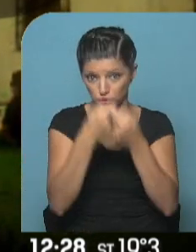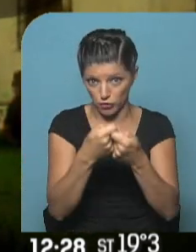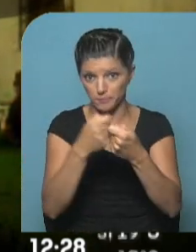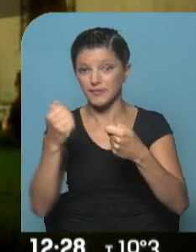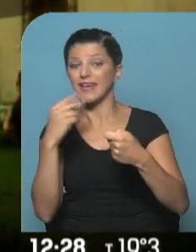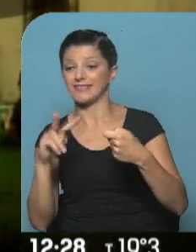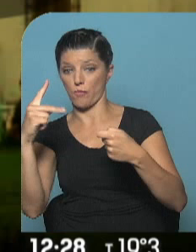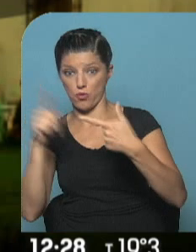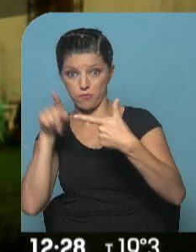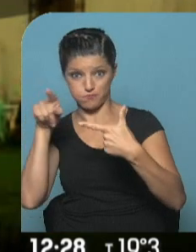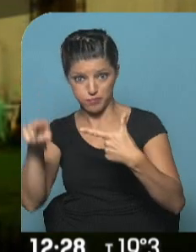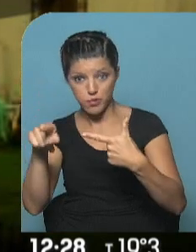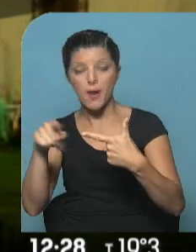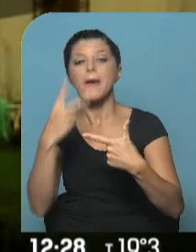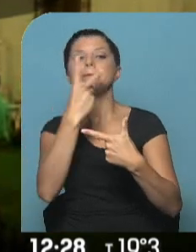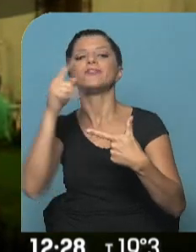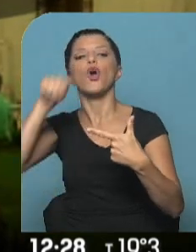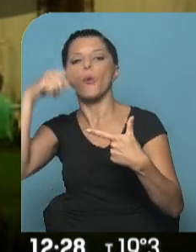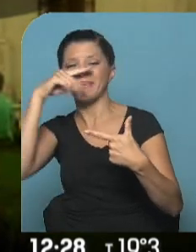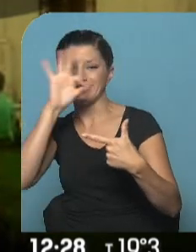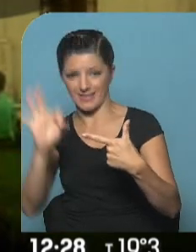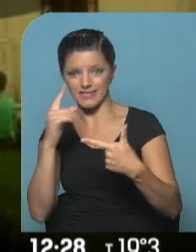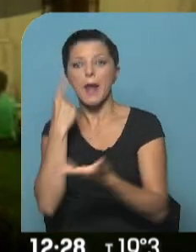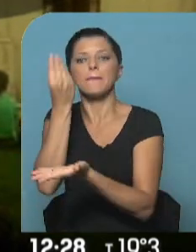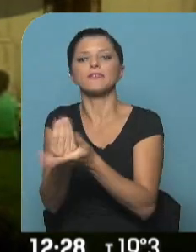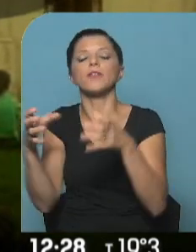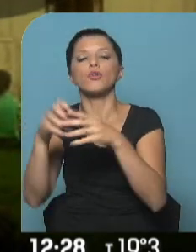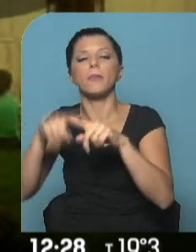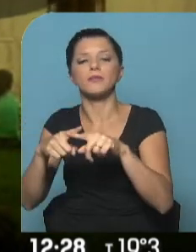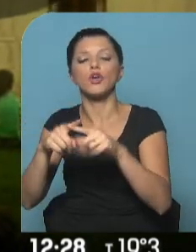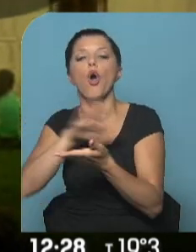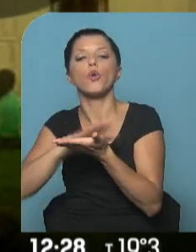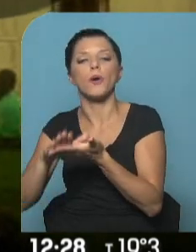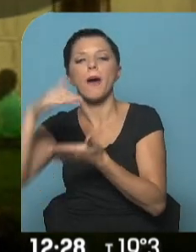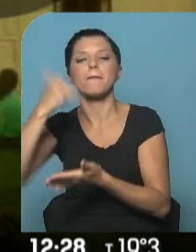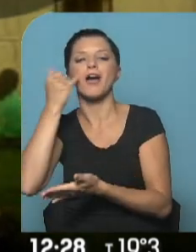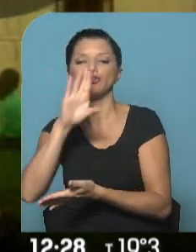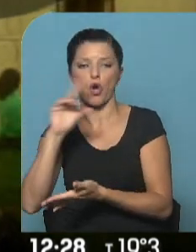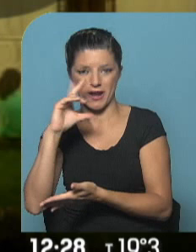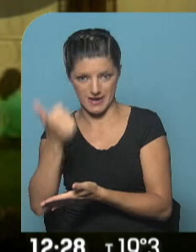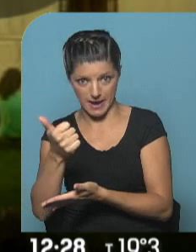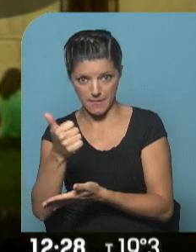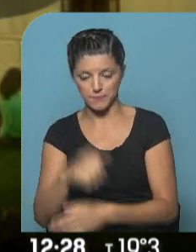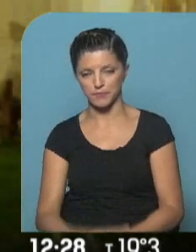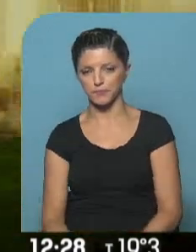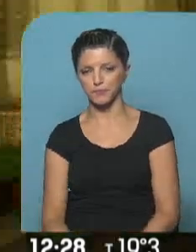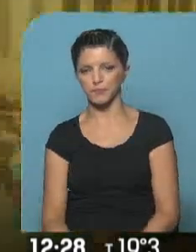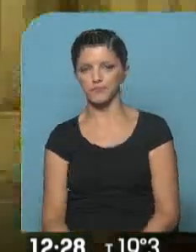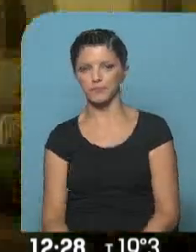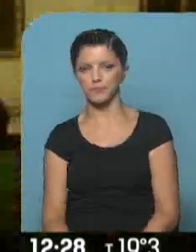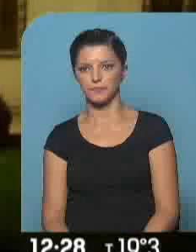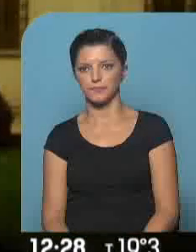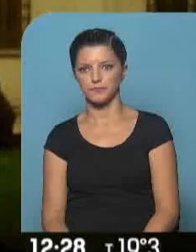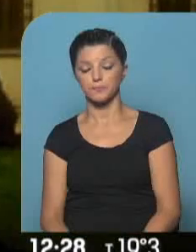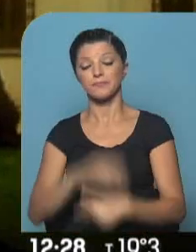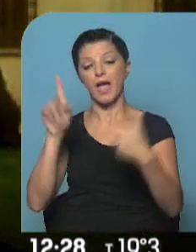Guillier, representante de Nueva Mayoría, la alianza gobernante de centroizquierda, que alcanzó el 22,7% de los sufragios.